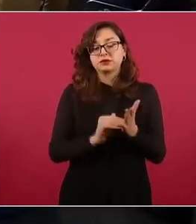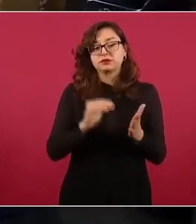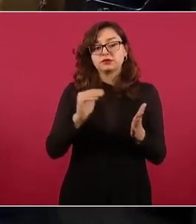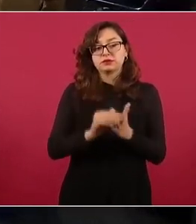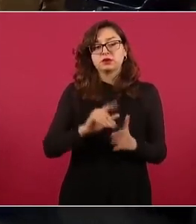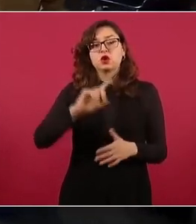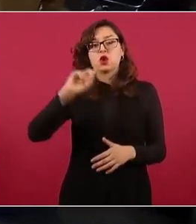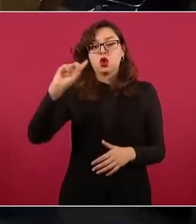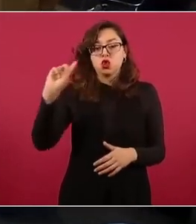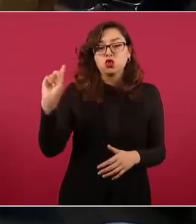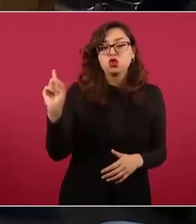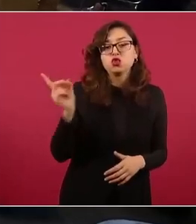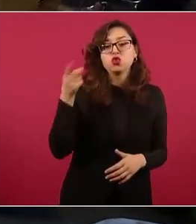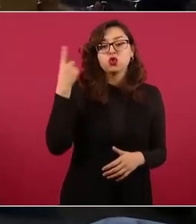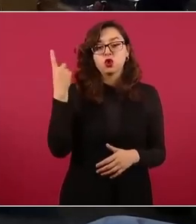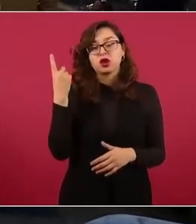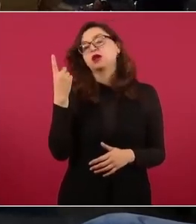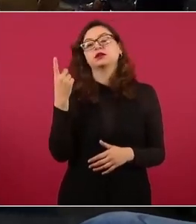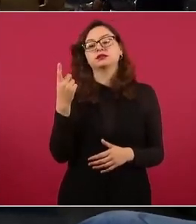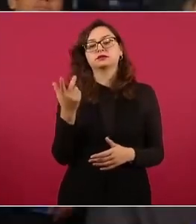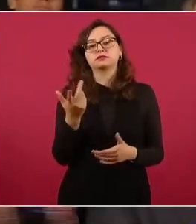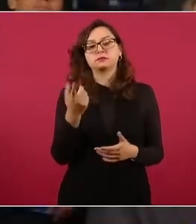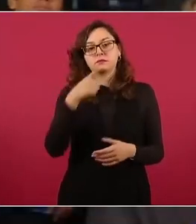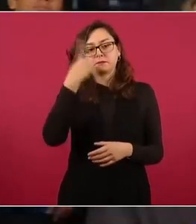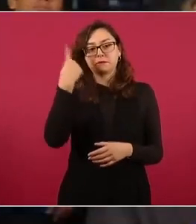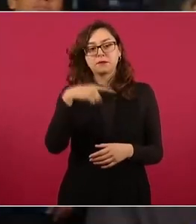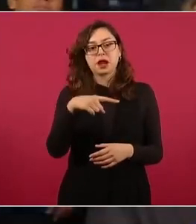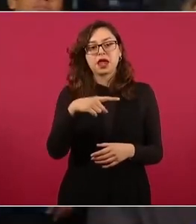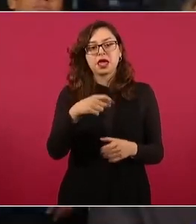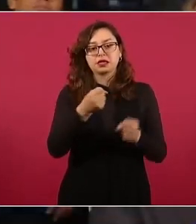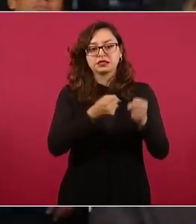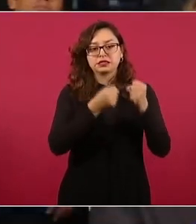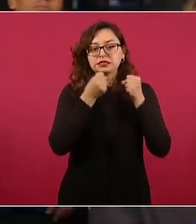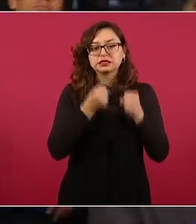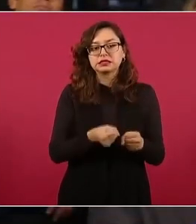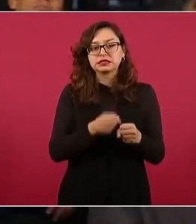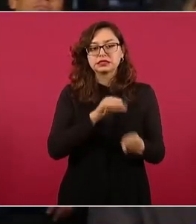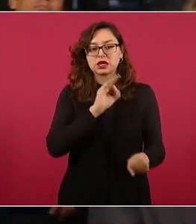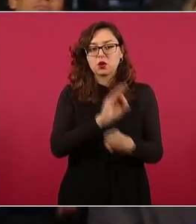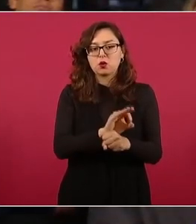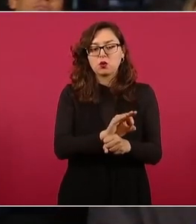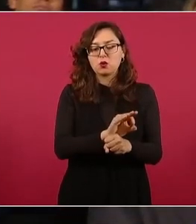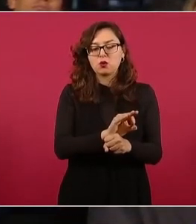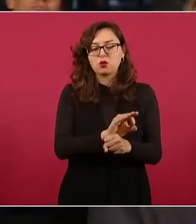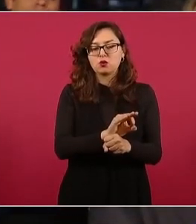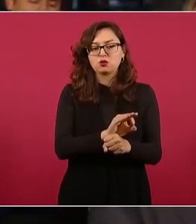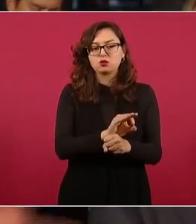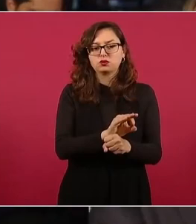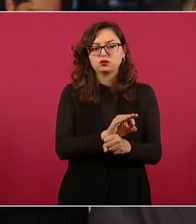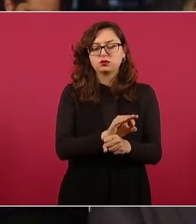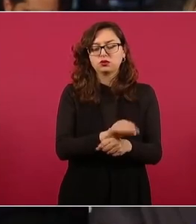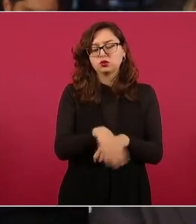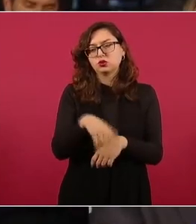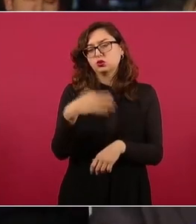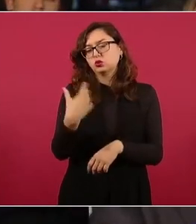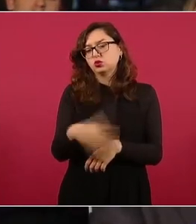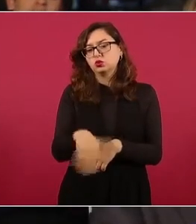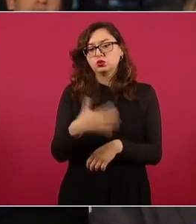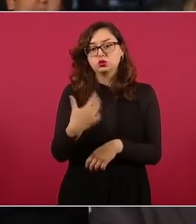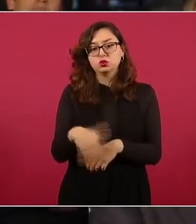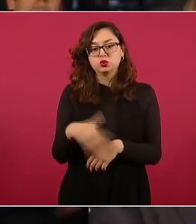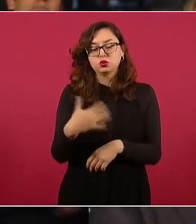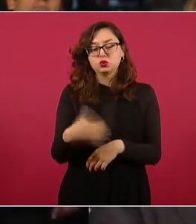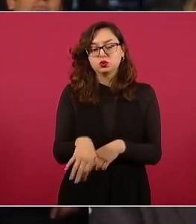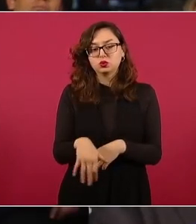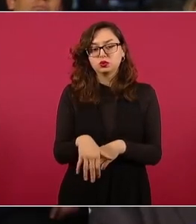5,000 millones de dólares en puros seguros al año. Se paga una. Y cuando